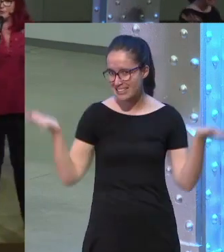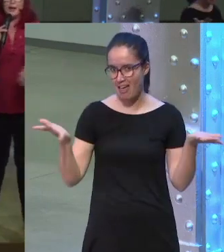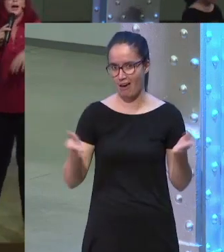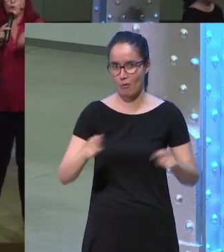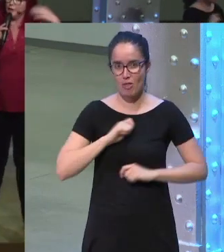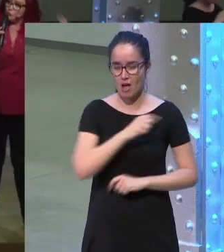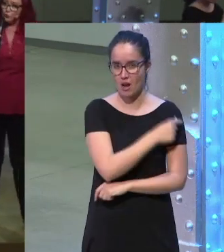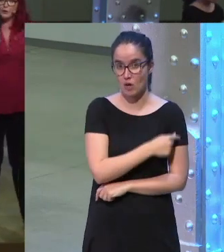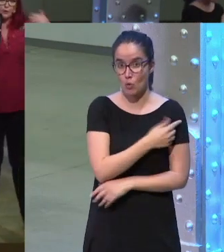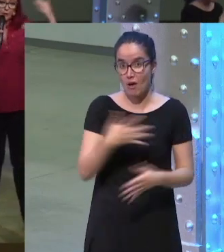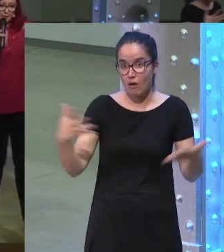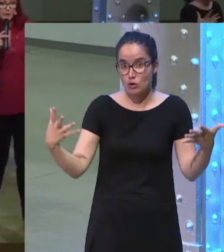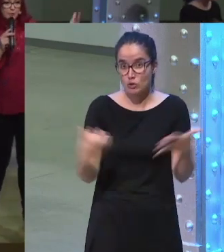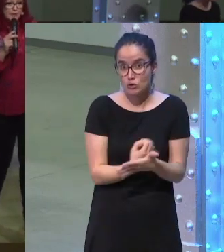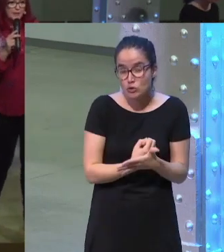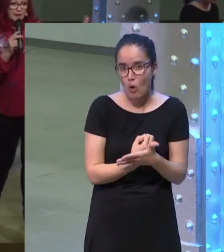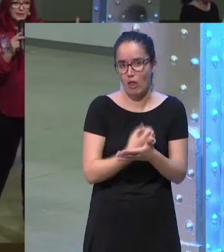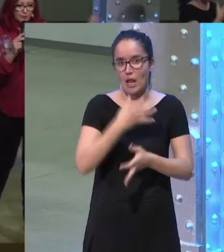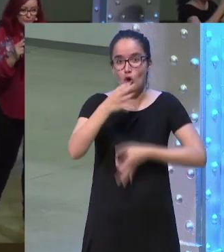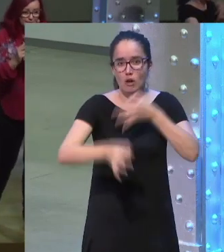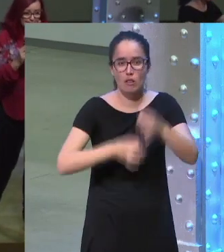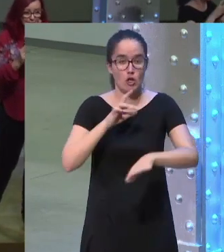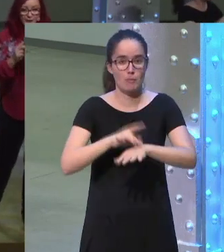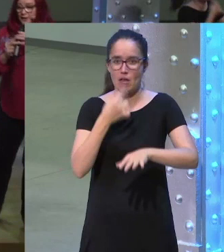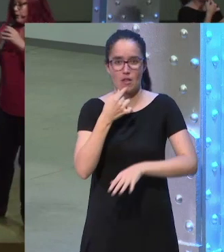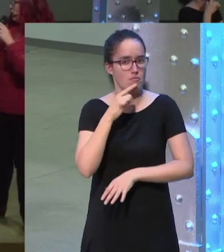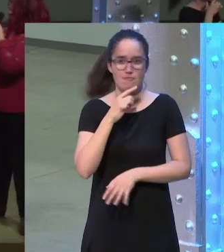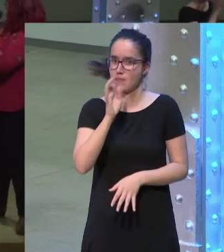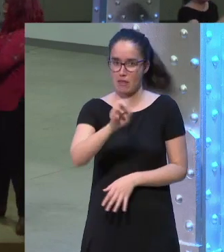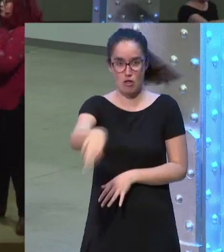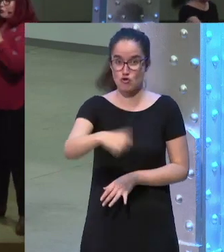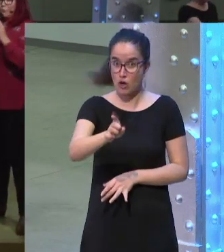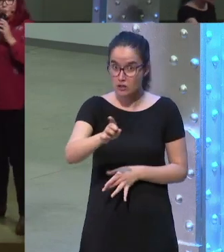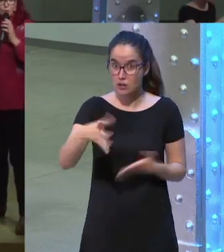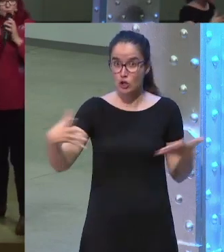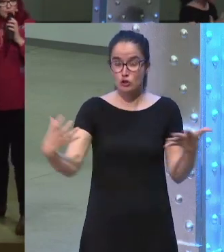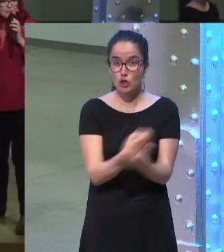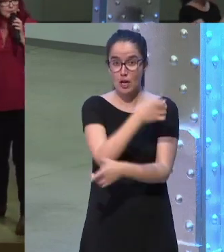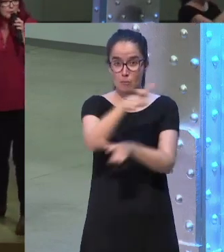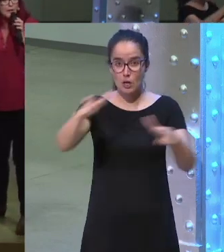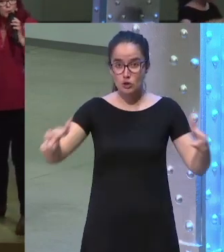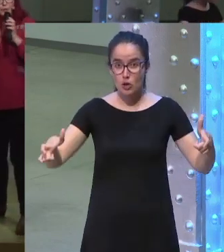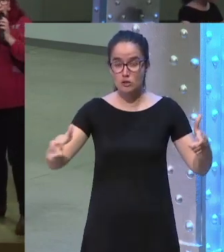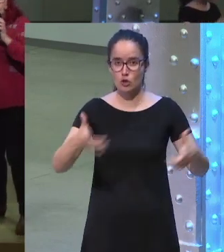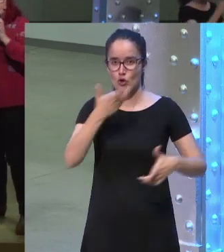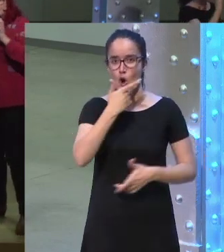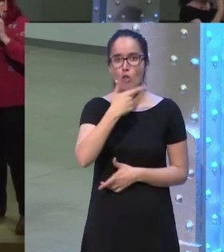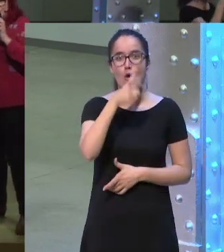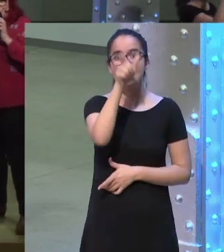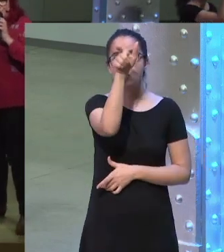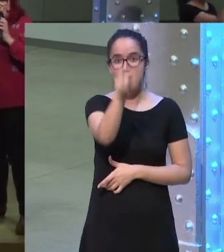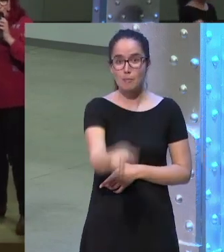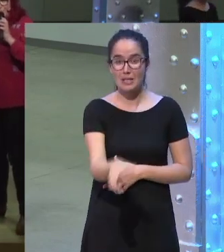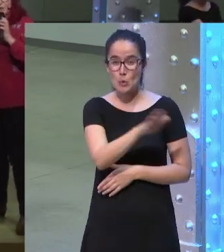las vacunas, aunque todas las organizaciones médicas digan que no es verdad, lo que sí todo el mundo posiblemente conoce a un niño